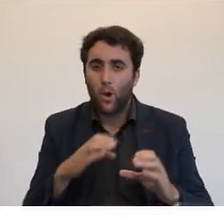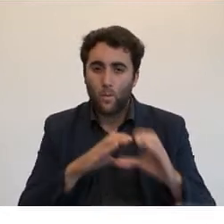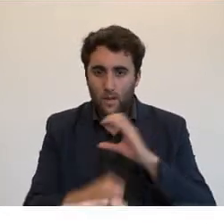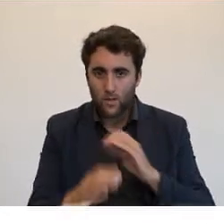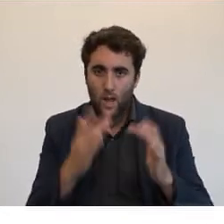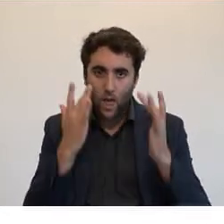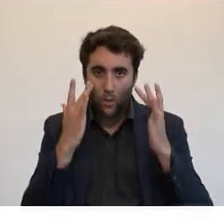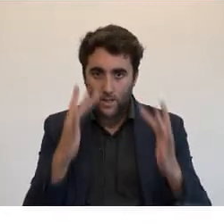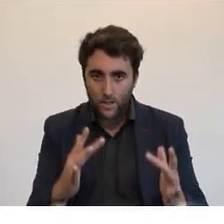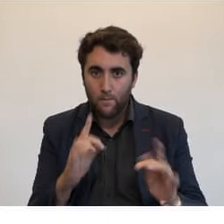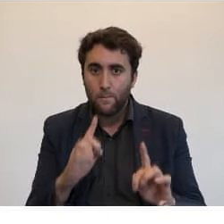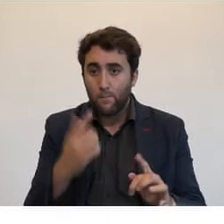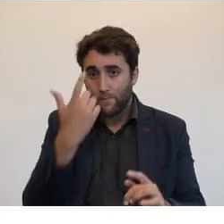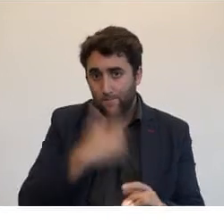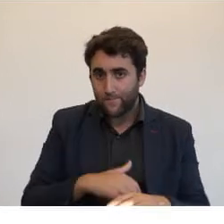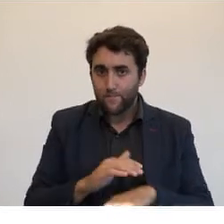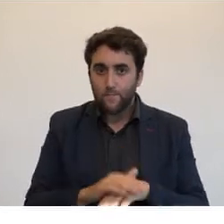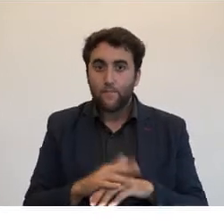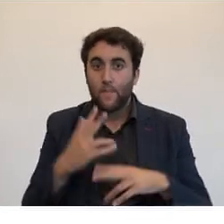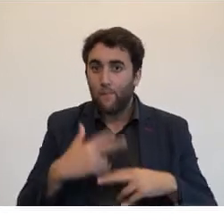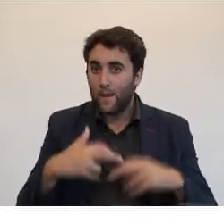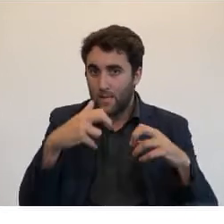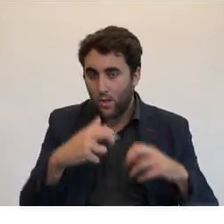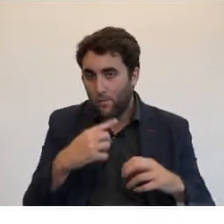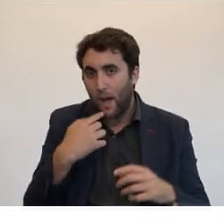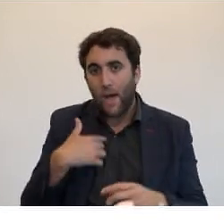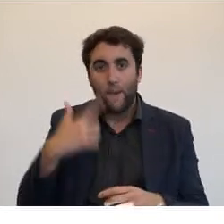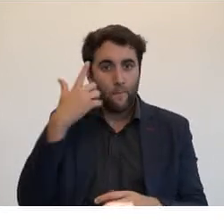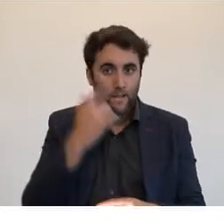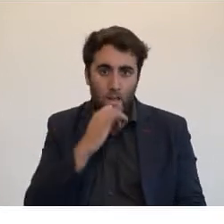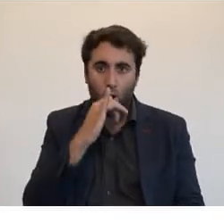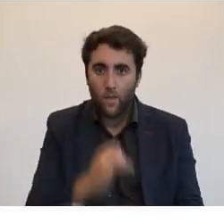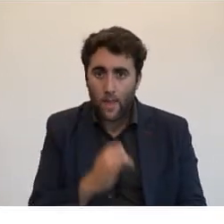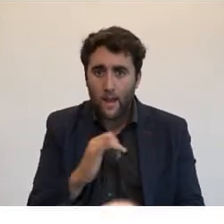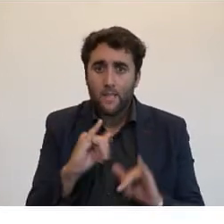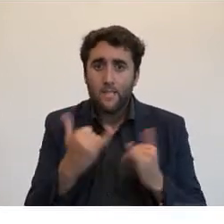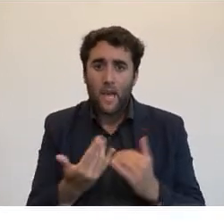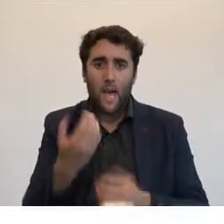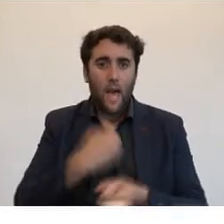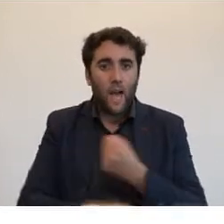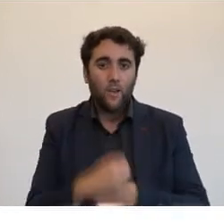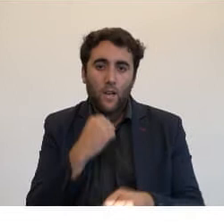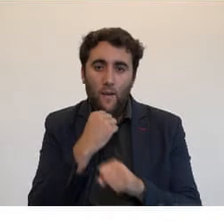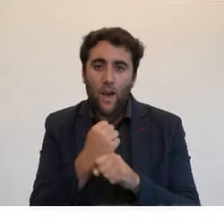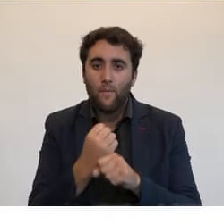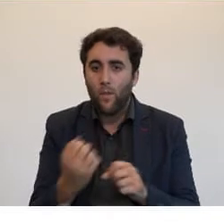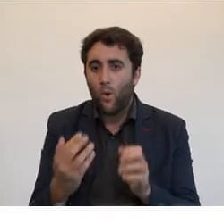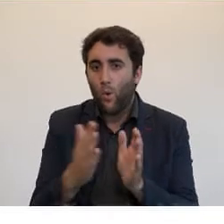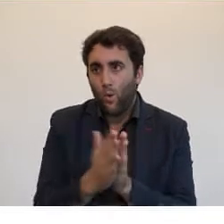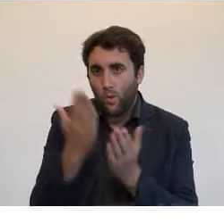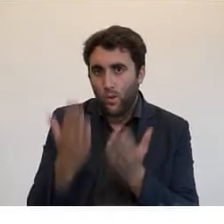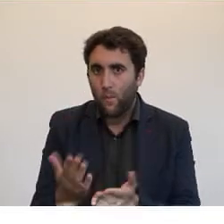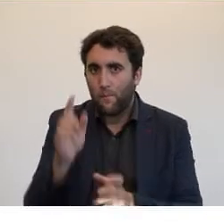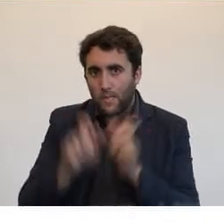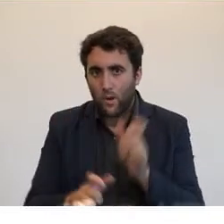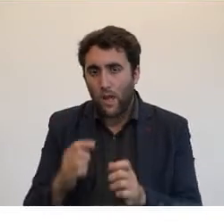educación y lo haré como investigador que durante unos cuantos años ha trabajado junto al catedrático José